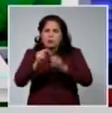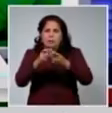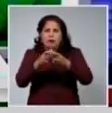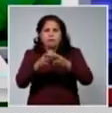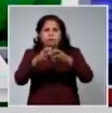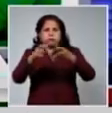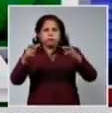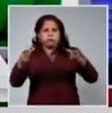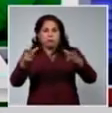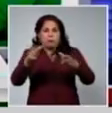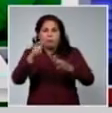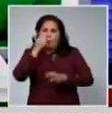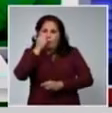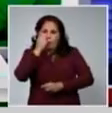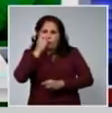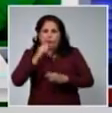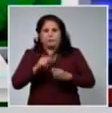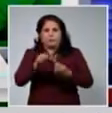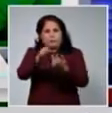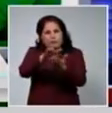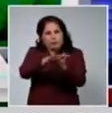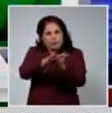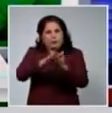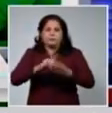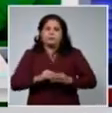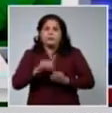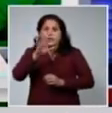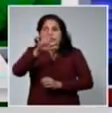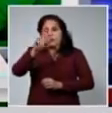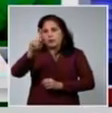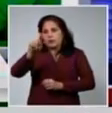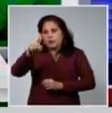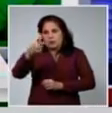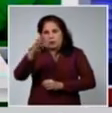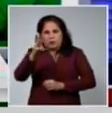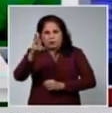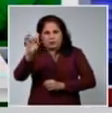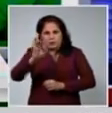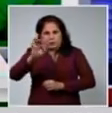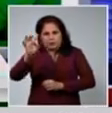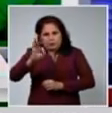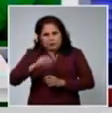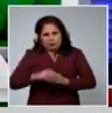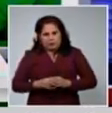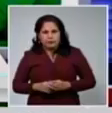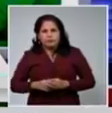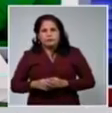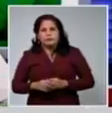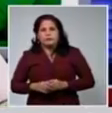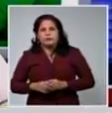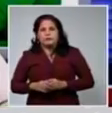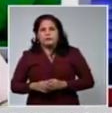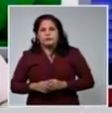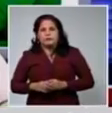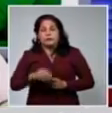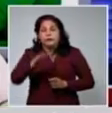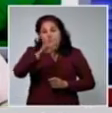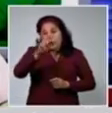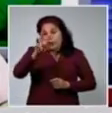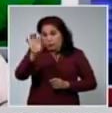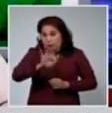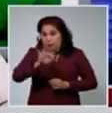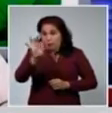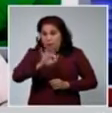del sexo masculino del acumulado 51 4% el 42%